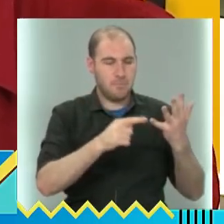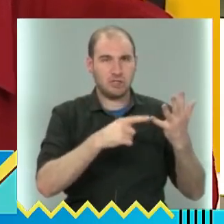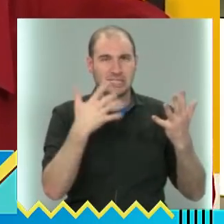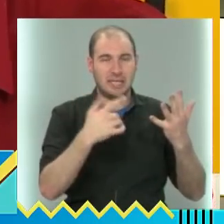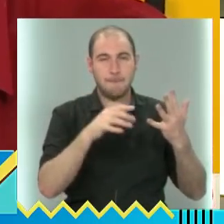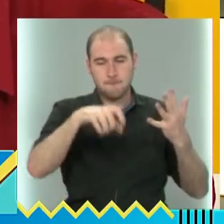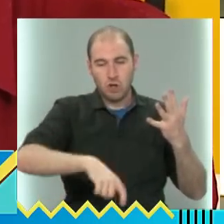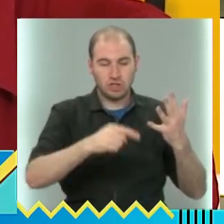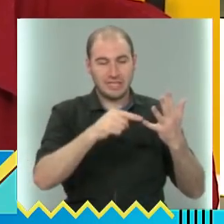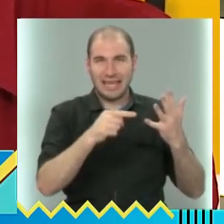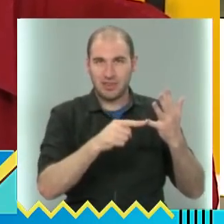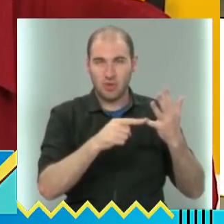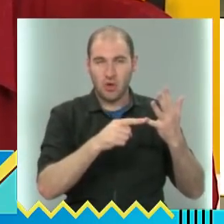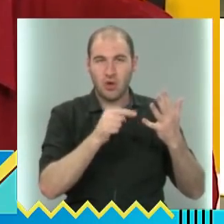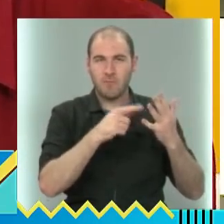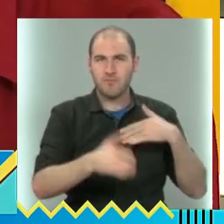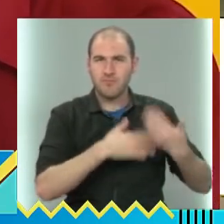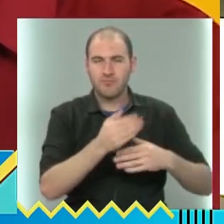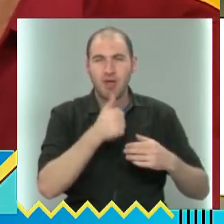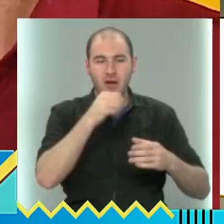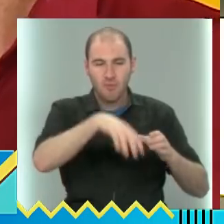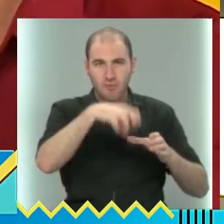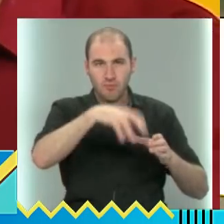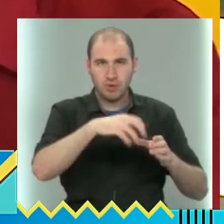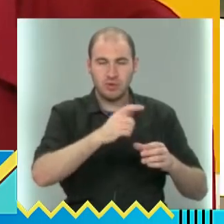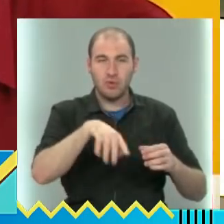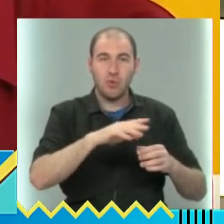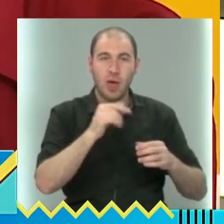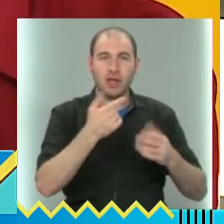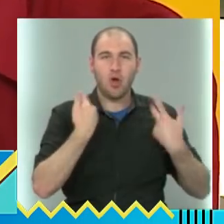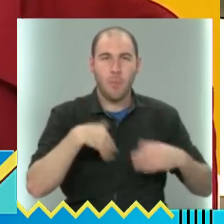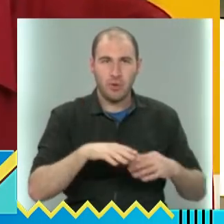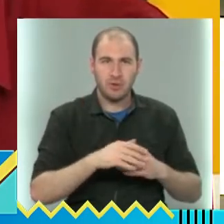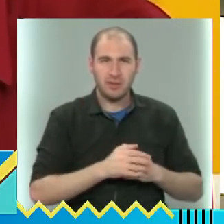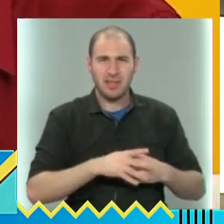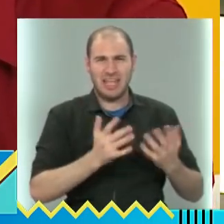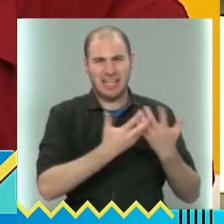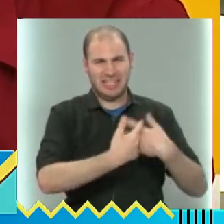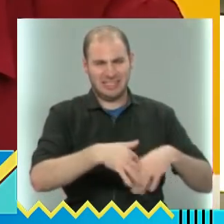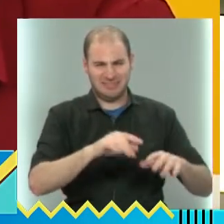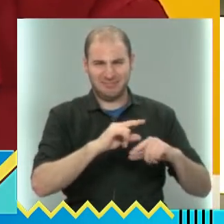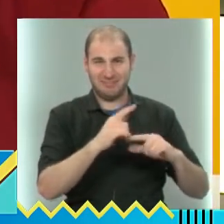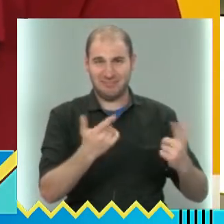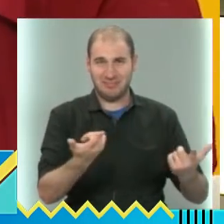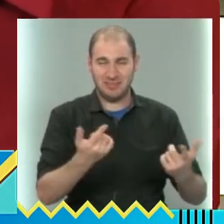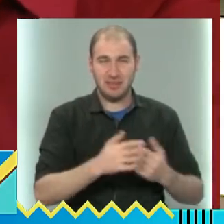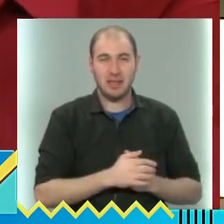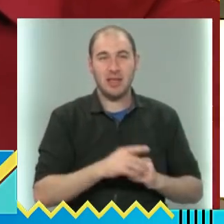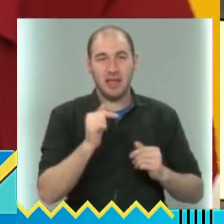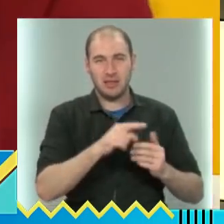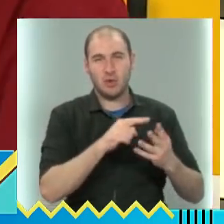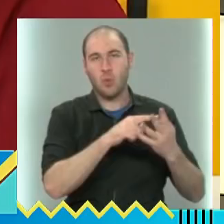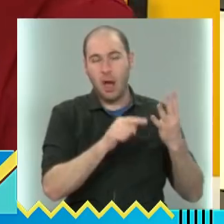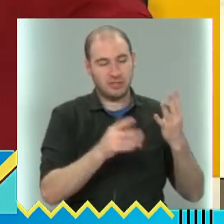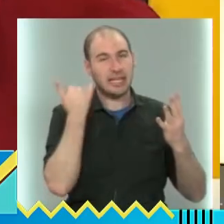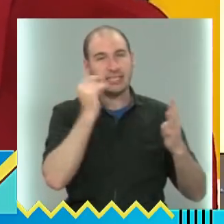El quinto pozo era una estimulación hidráulica en un yacimiento convencional, que nada tenía que ver con esto. Entonces, bueno, está bien, listo, eran 4,